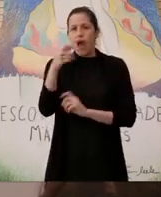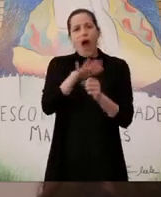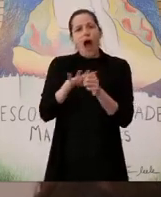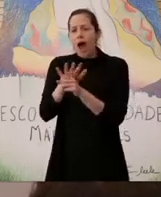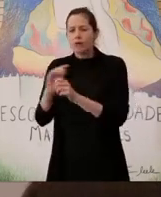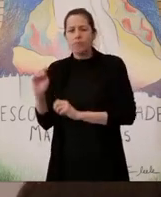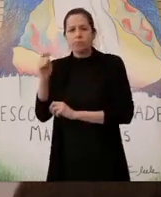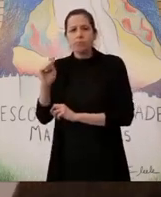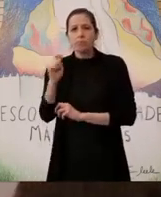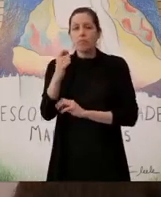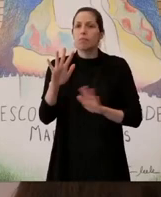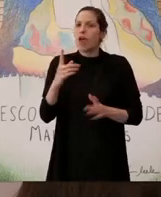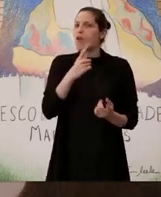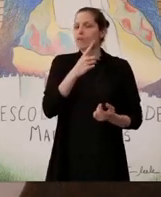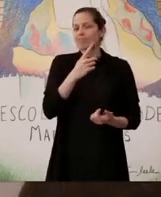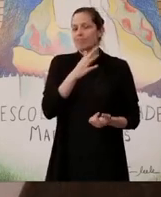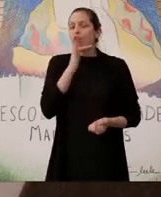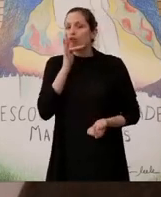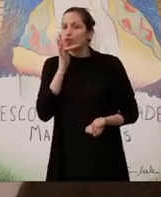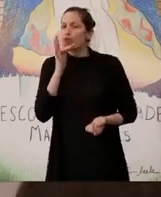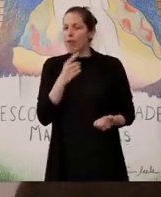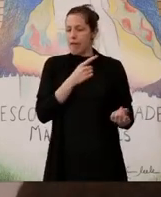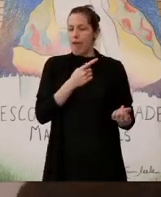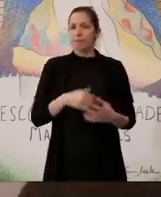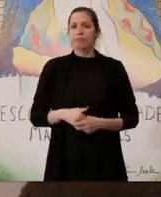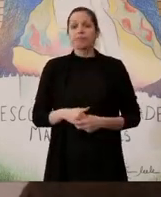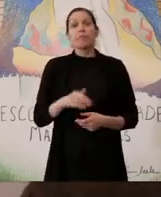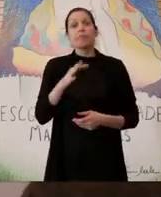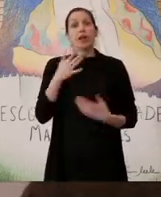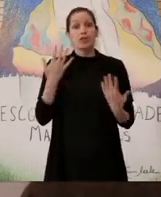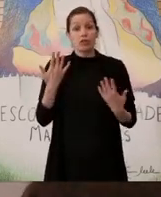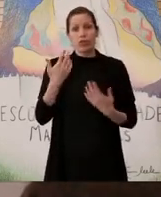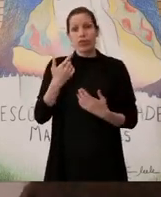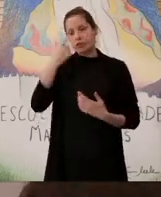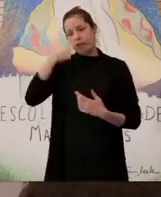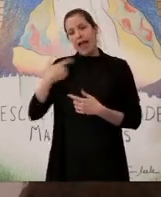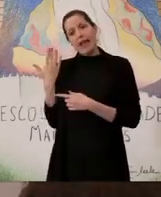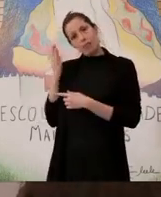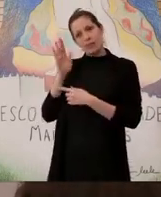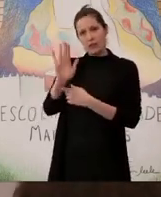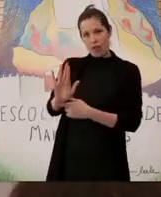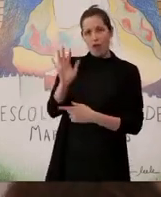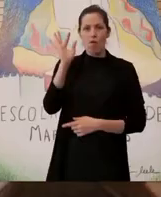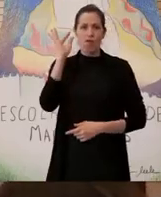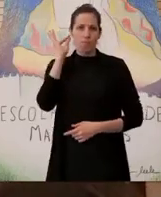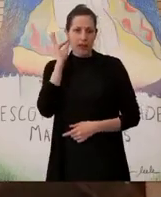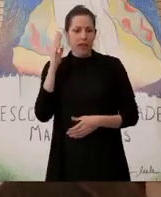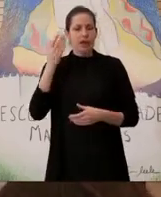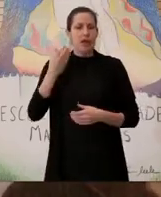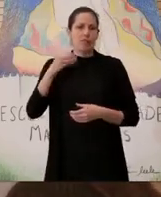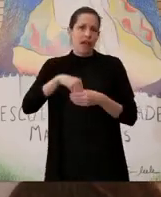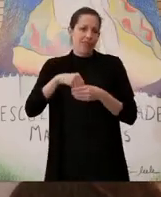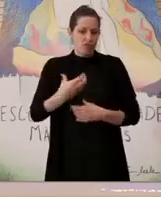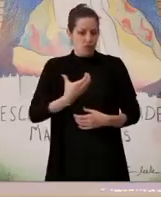toporfacer y agora de abordar a representación femenina nos gobiernos locais o que a topamos que los datos